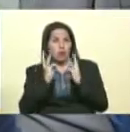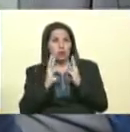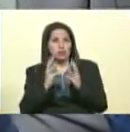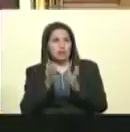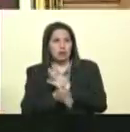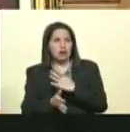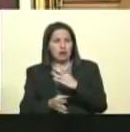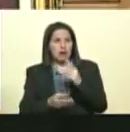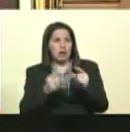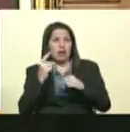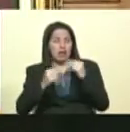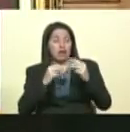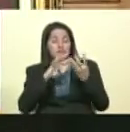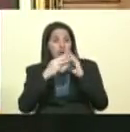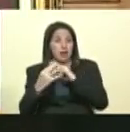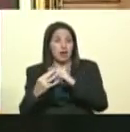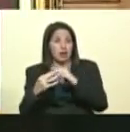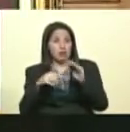¡Barrio adentro!